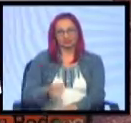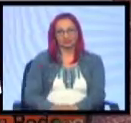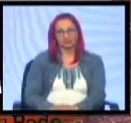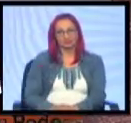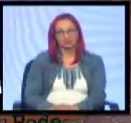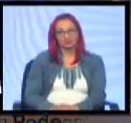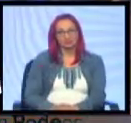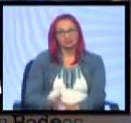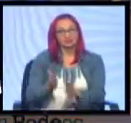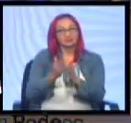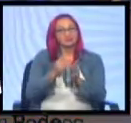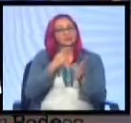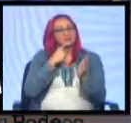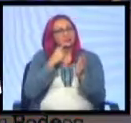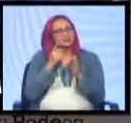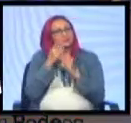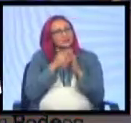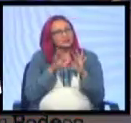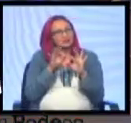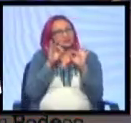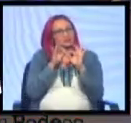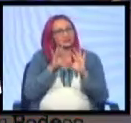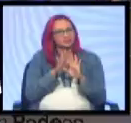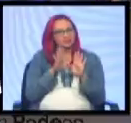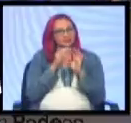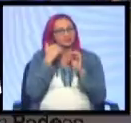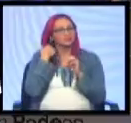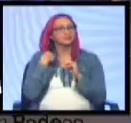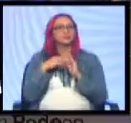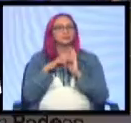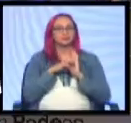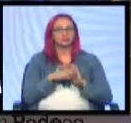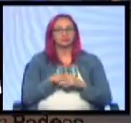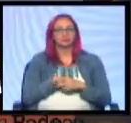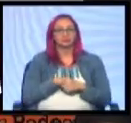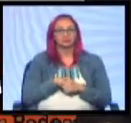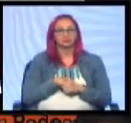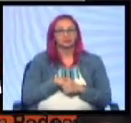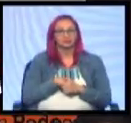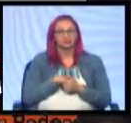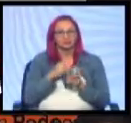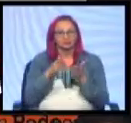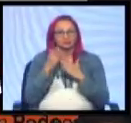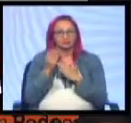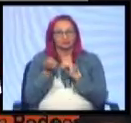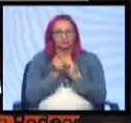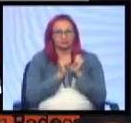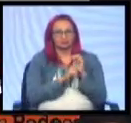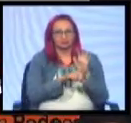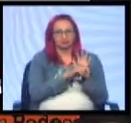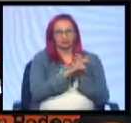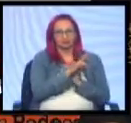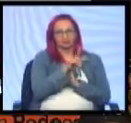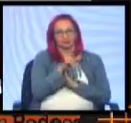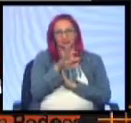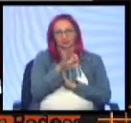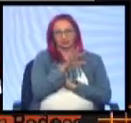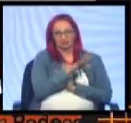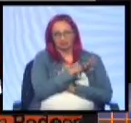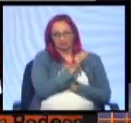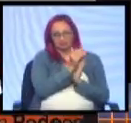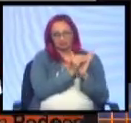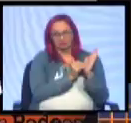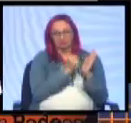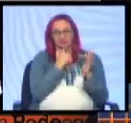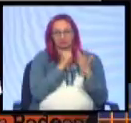Tal vez aquí, doña Isabel, sí es importante aclarar que se promulgó una reforma a la ley 7395